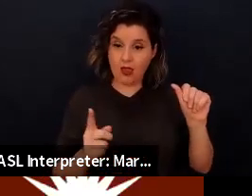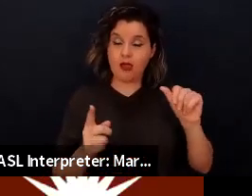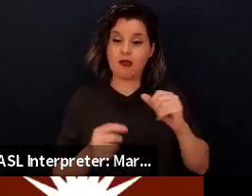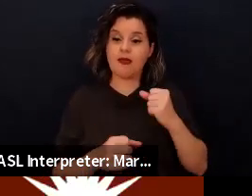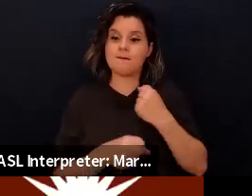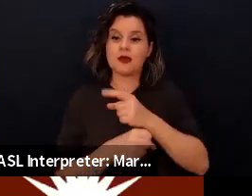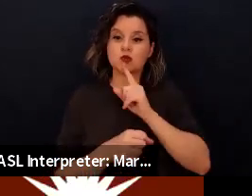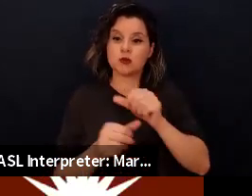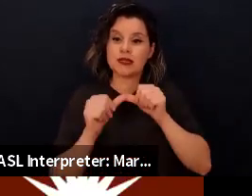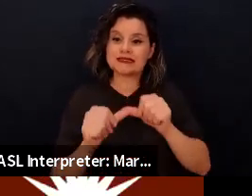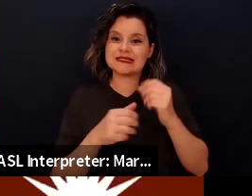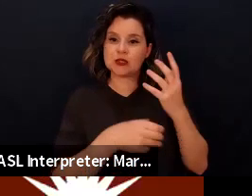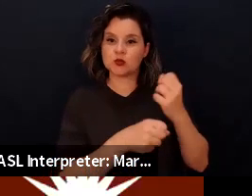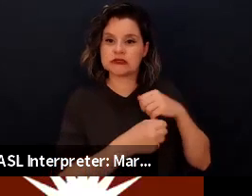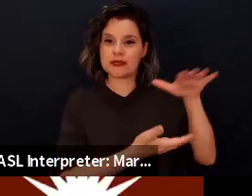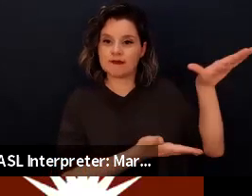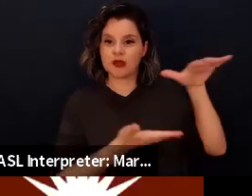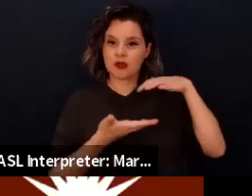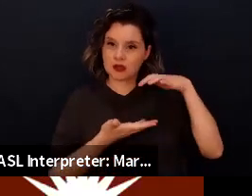puedan continuar recibiendo